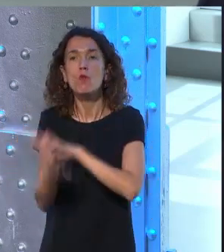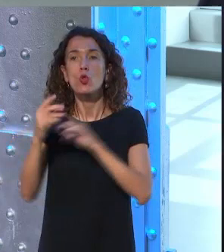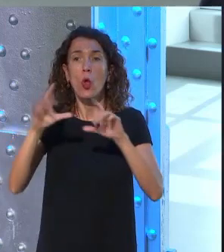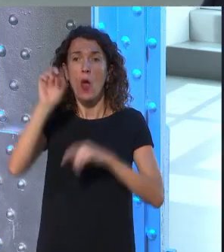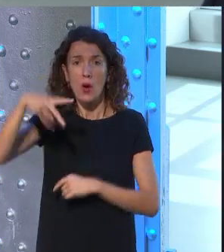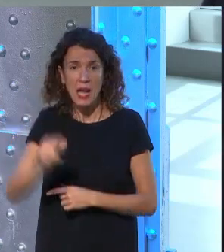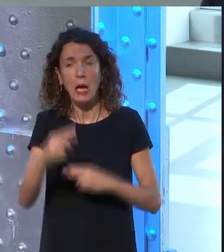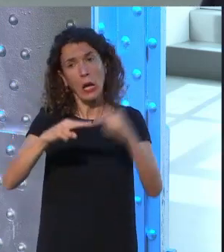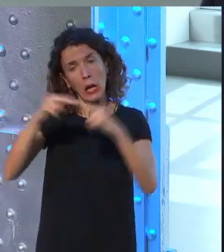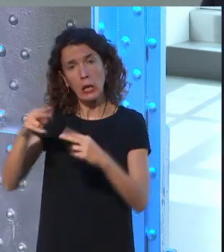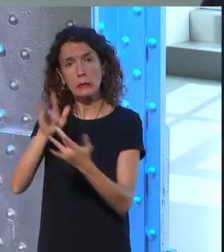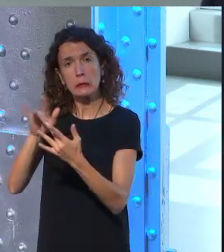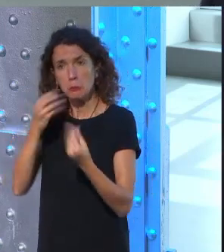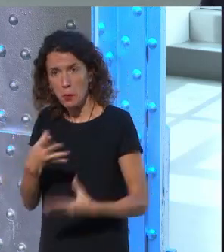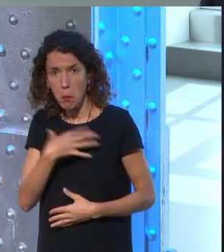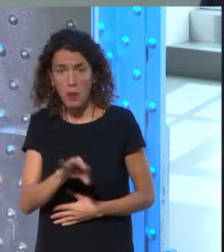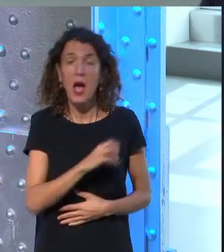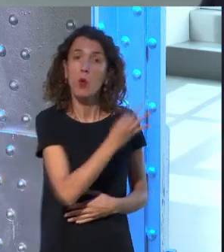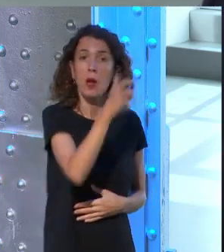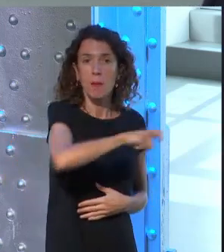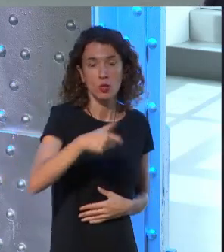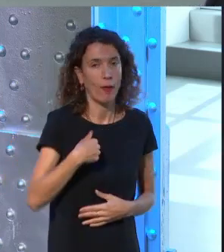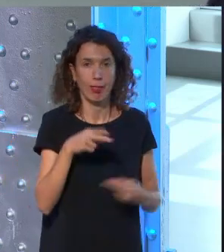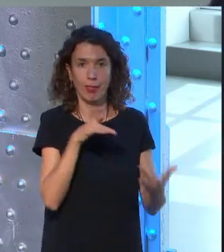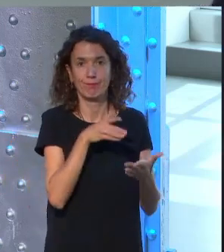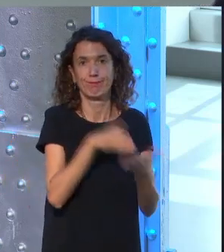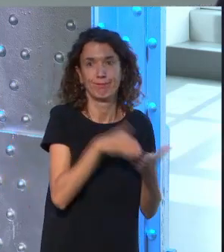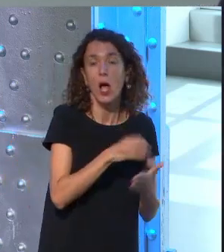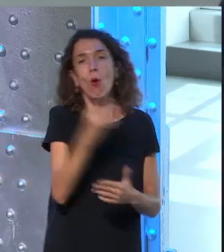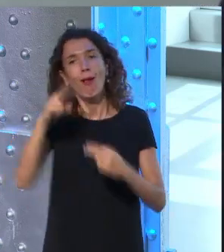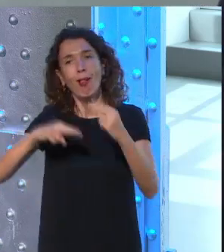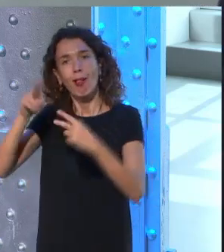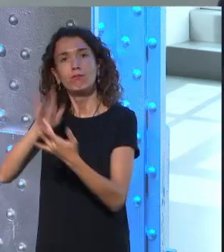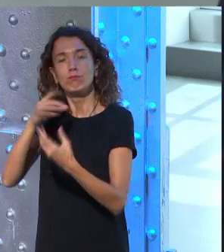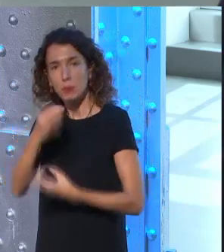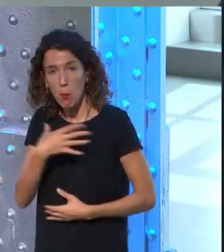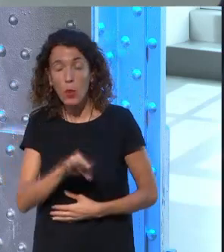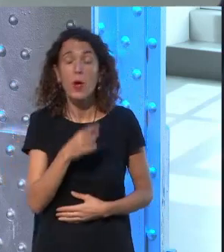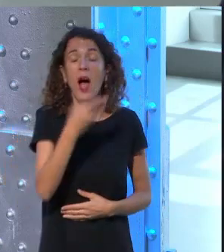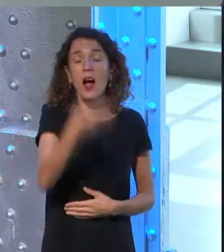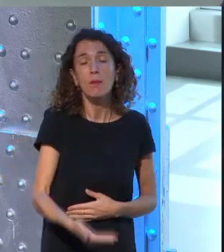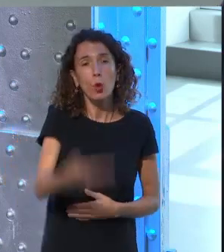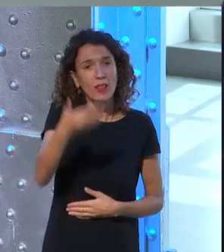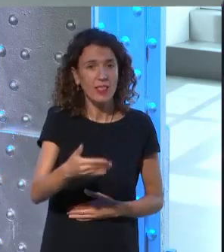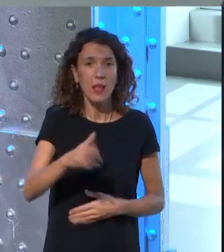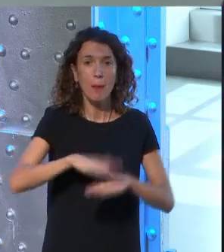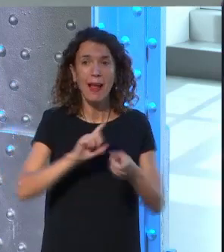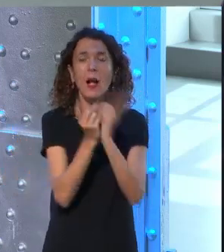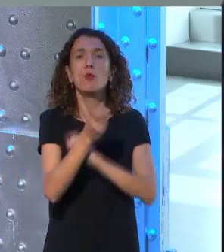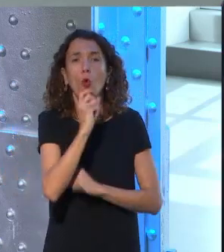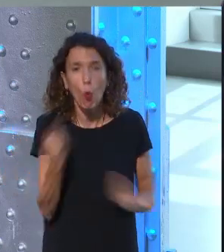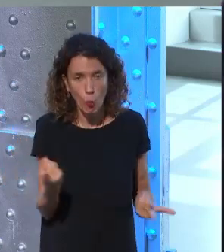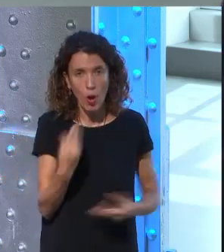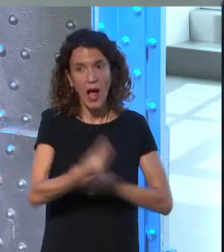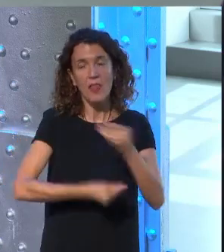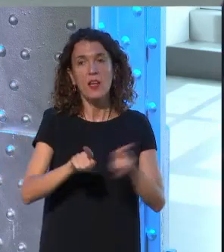nuestro ganado, ¿no? Y gente con la que se puede construir y gente que no, las empresas. Entonces yo creo que un factor clave del cambio es que hagamos